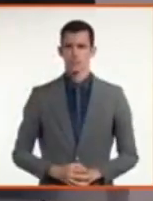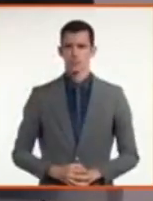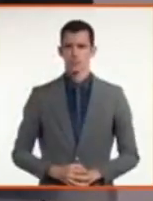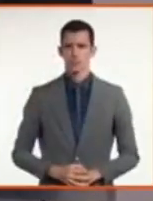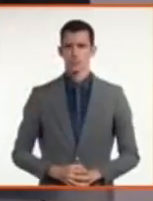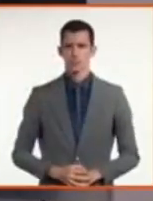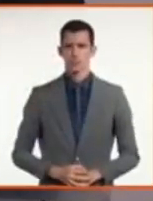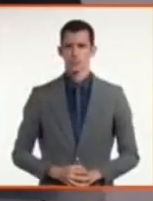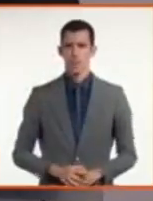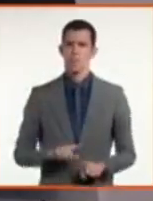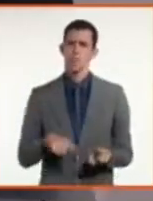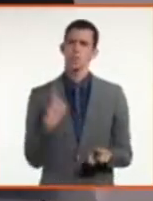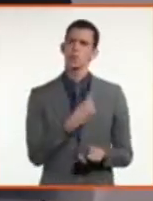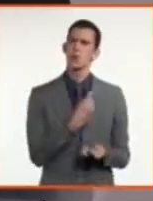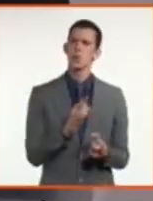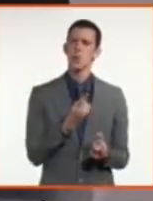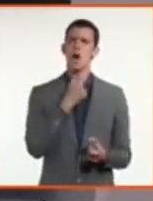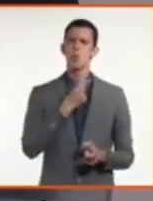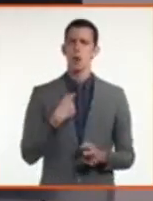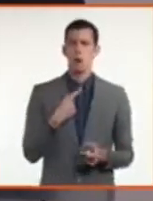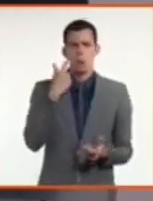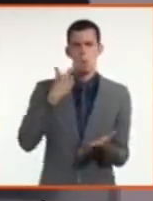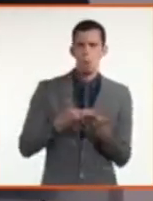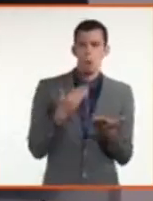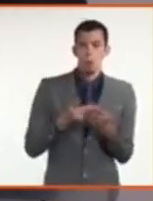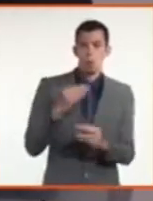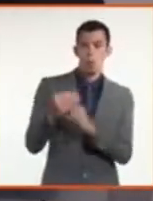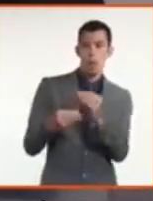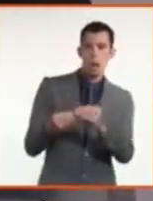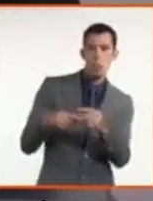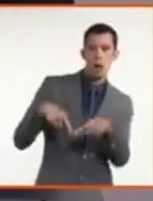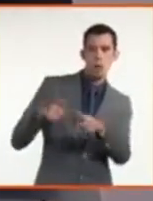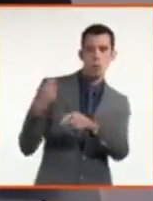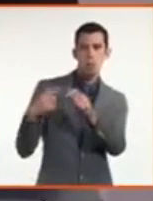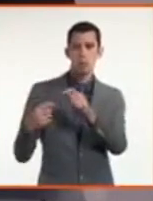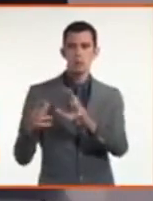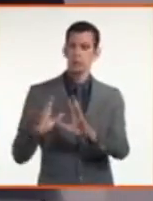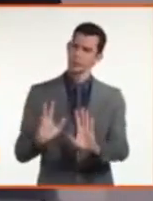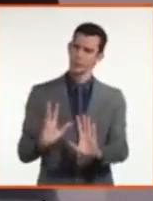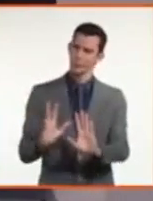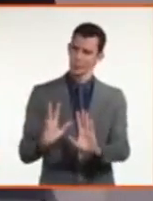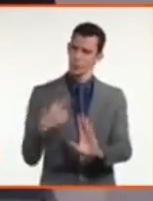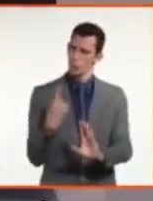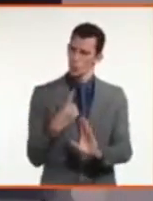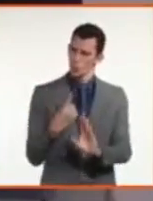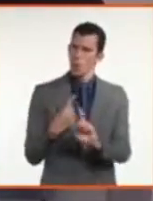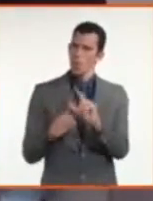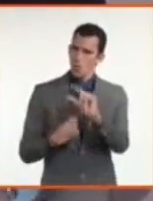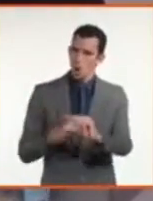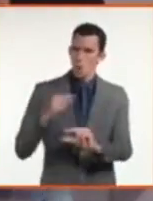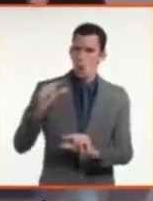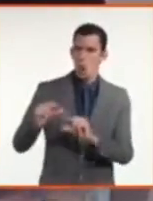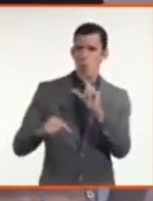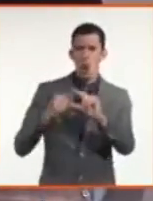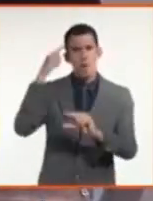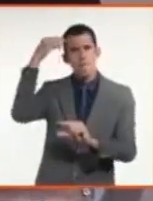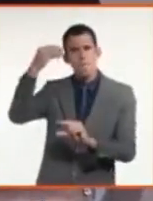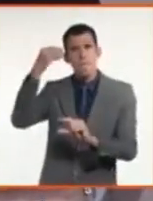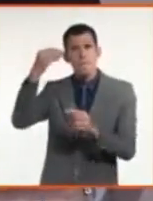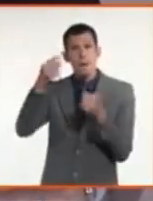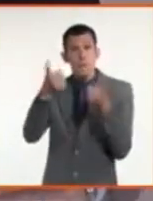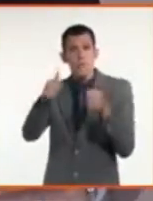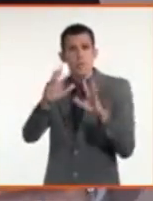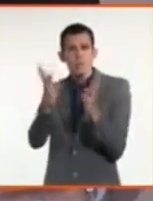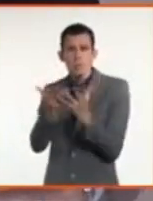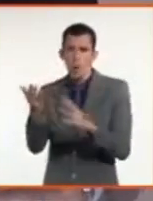tú tienes que ir consolidando pasos y tienes que ir avanzando en otras medidas como las que se explicaron aquí todas las medias que están vinculadas con